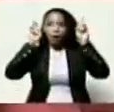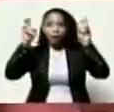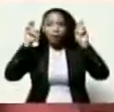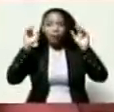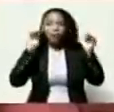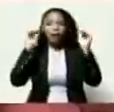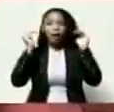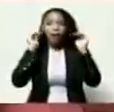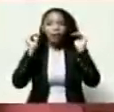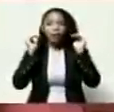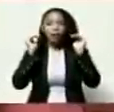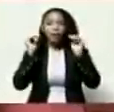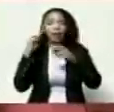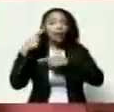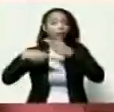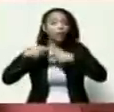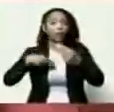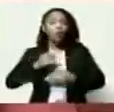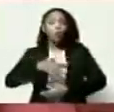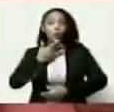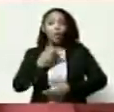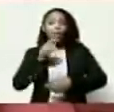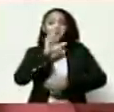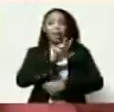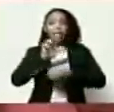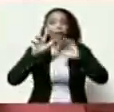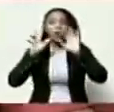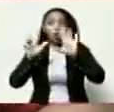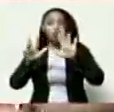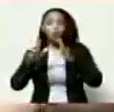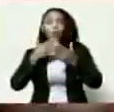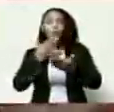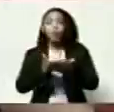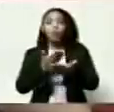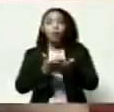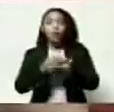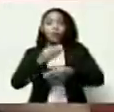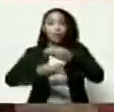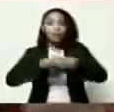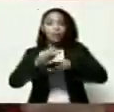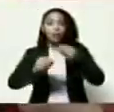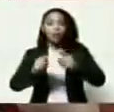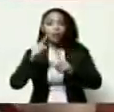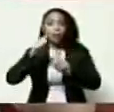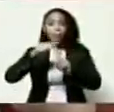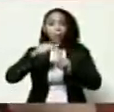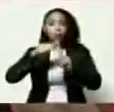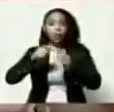ética revolucionaria se hicieron 38 propuestas, que fue la punta de lanza